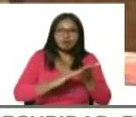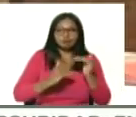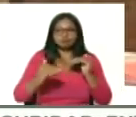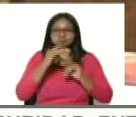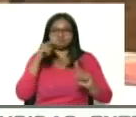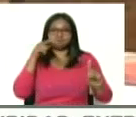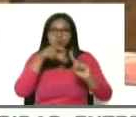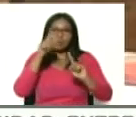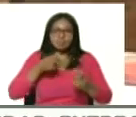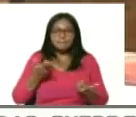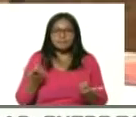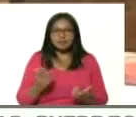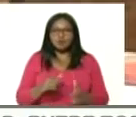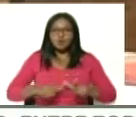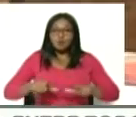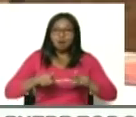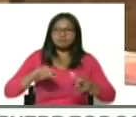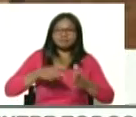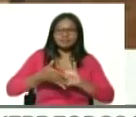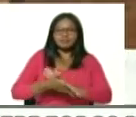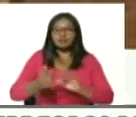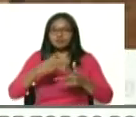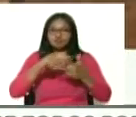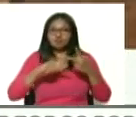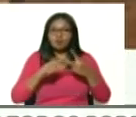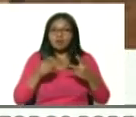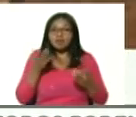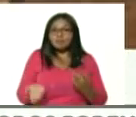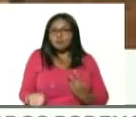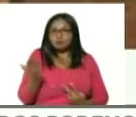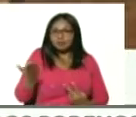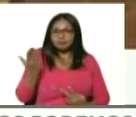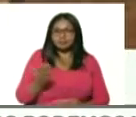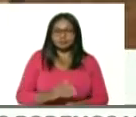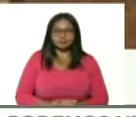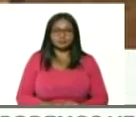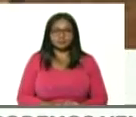retos. Es un espacio que tiene dos elementos clave,